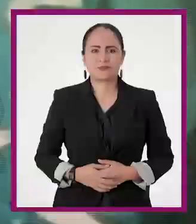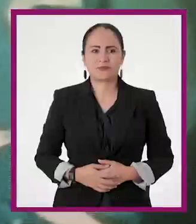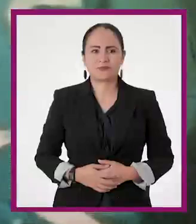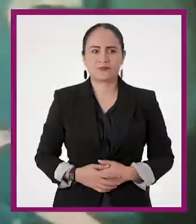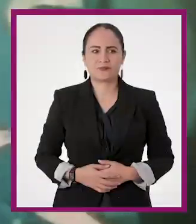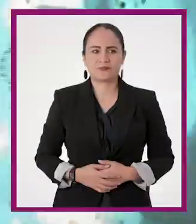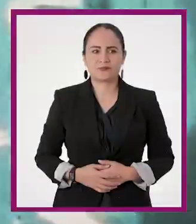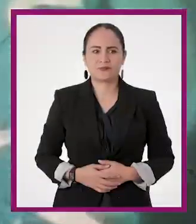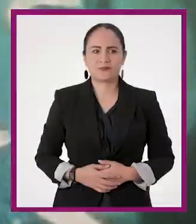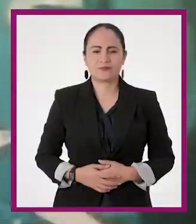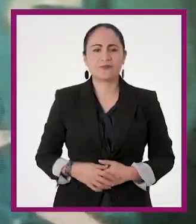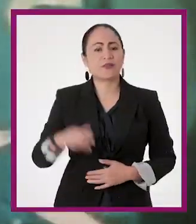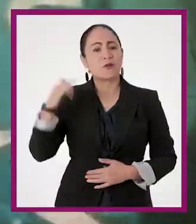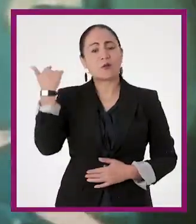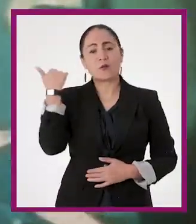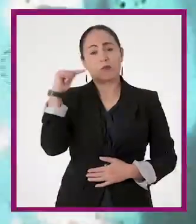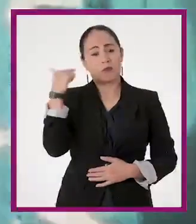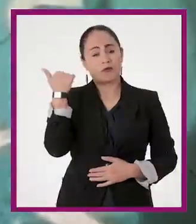ay.